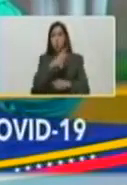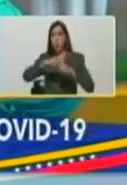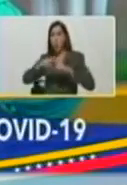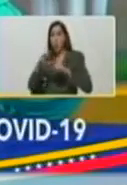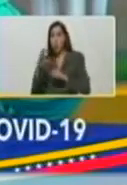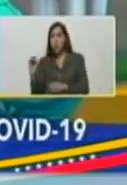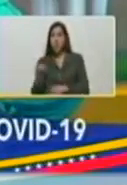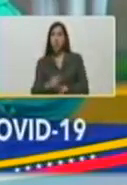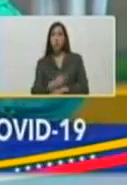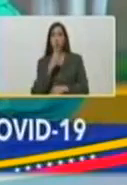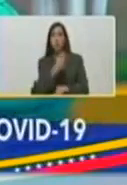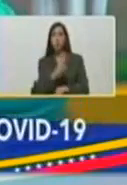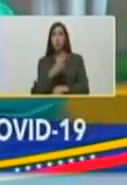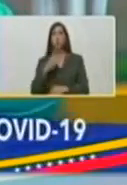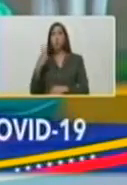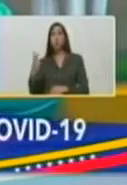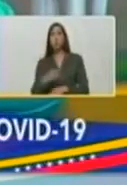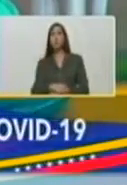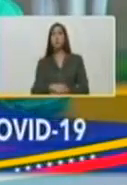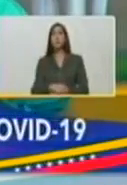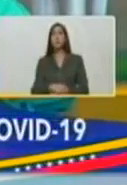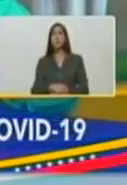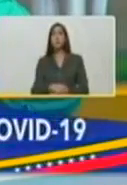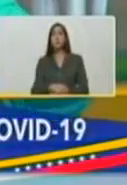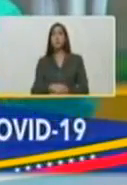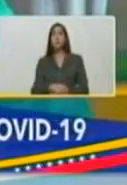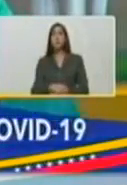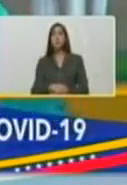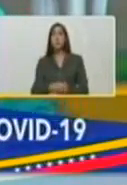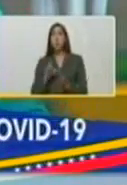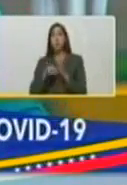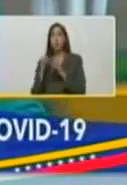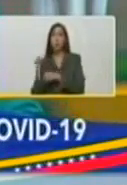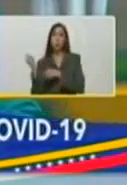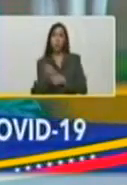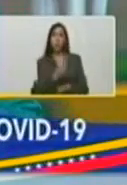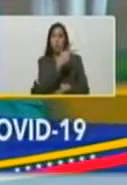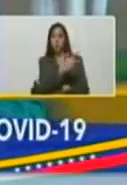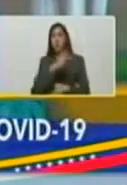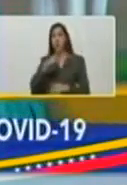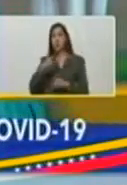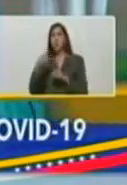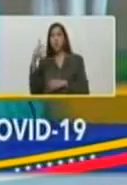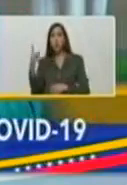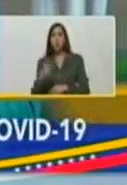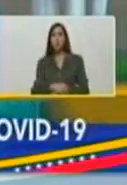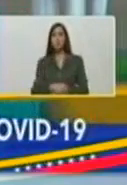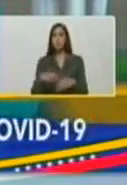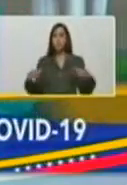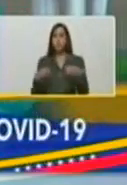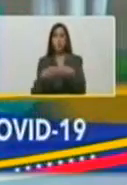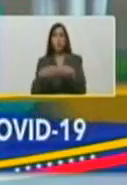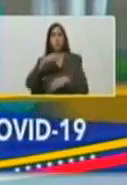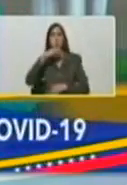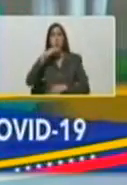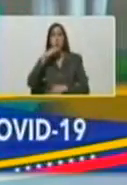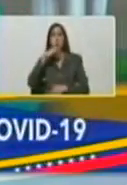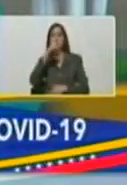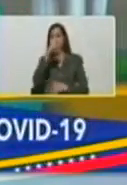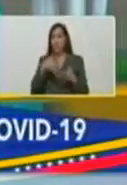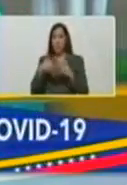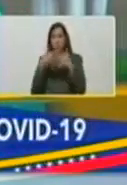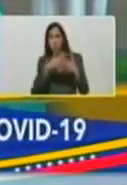2-1, 2-2 y luego... ¡Ping! 3-2. Los Bravos de Atlanta están a un juego